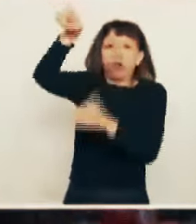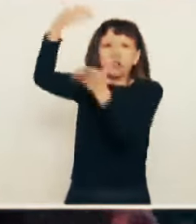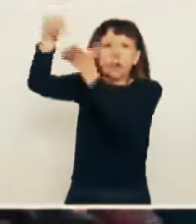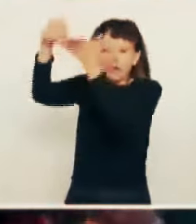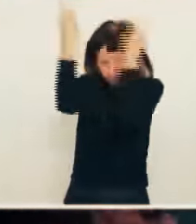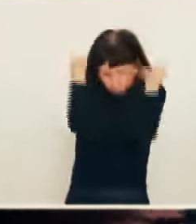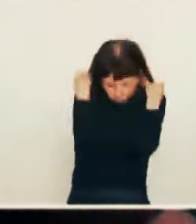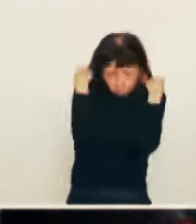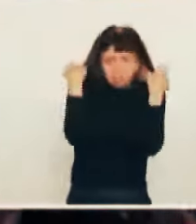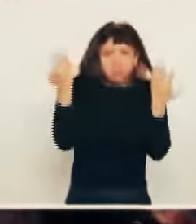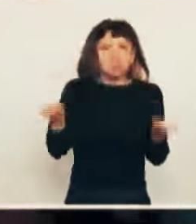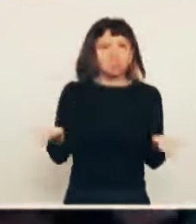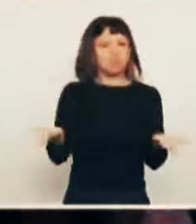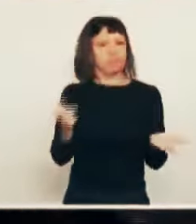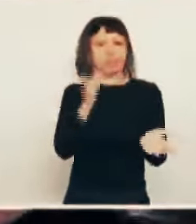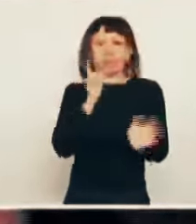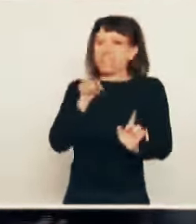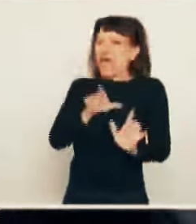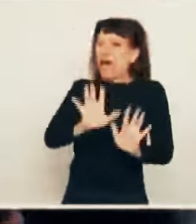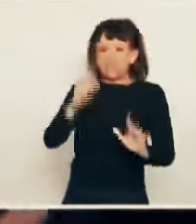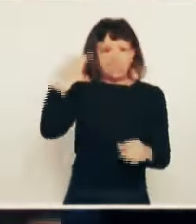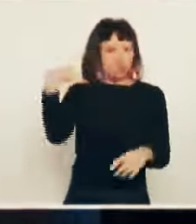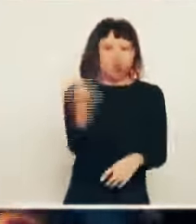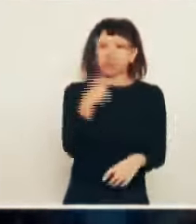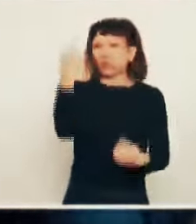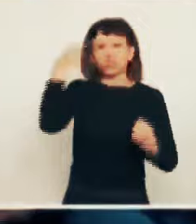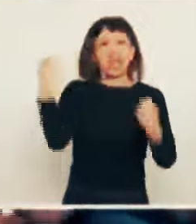Porque estas actividades...